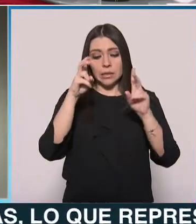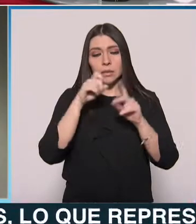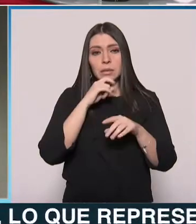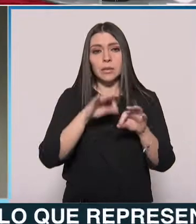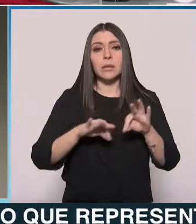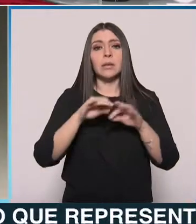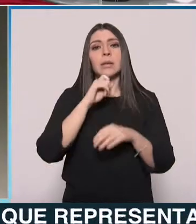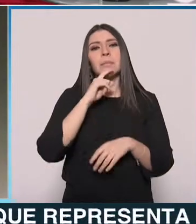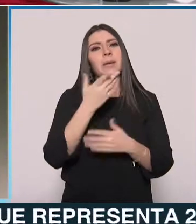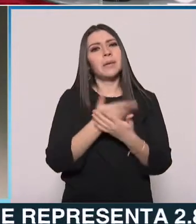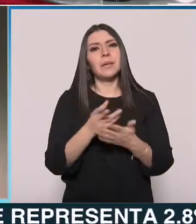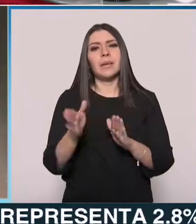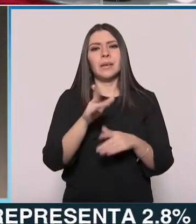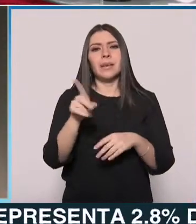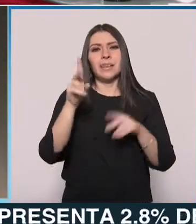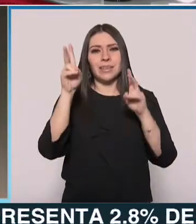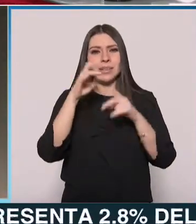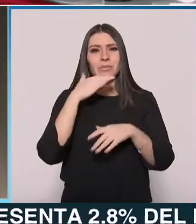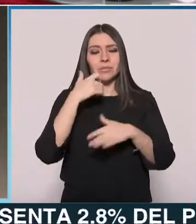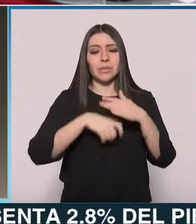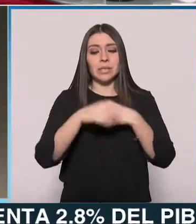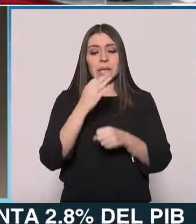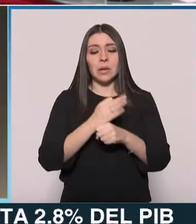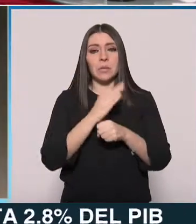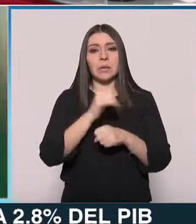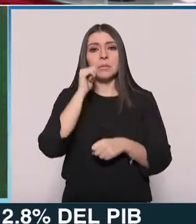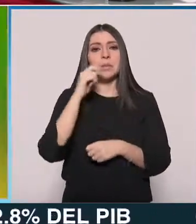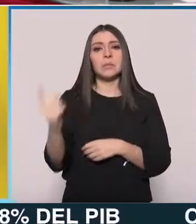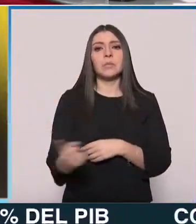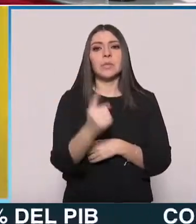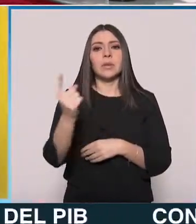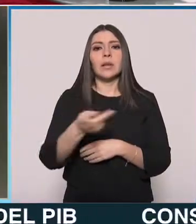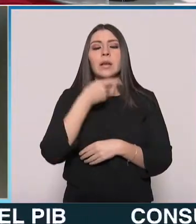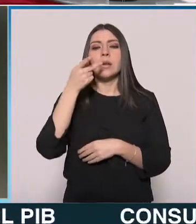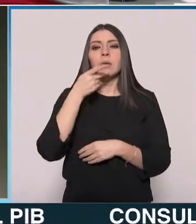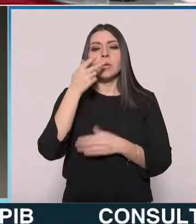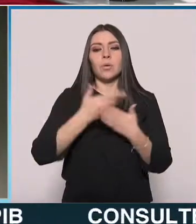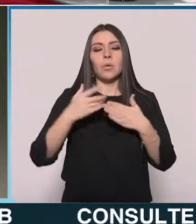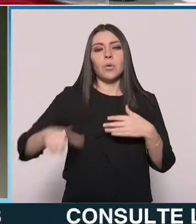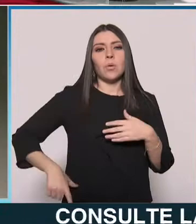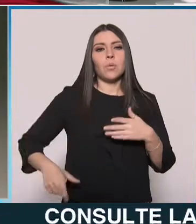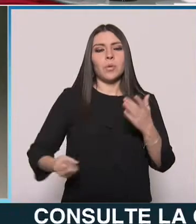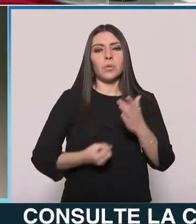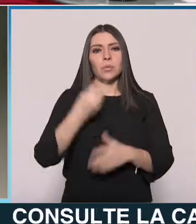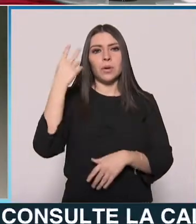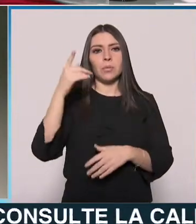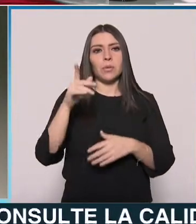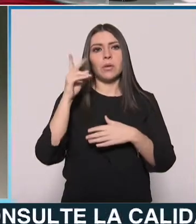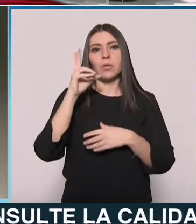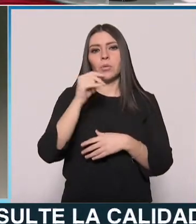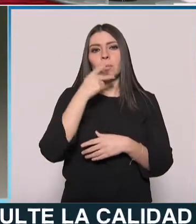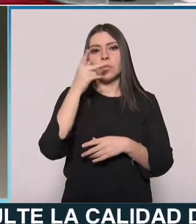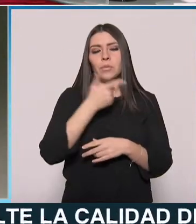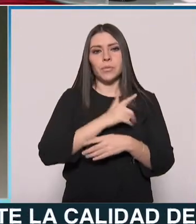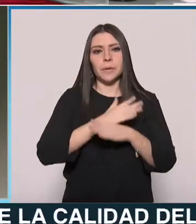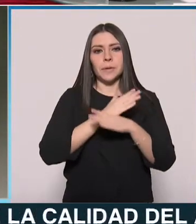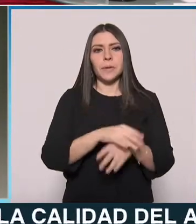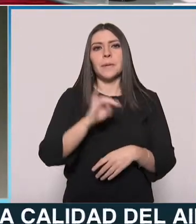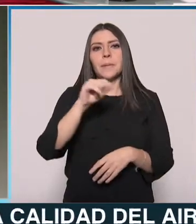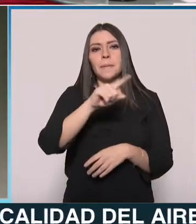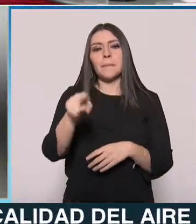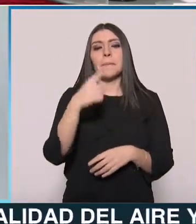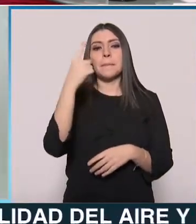de la corrupción ha sido el estandarte de la actual administración federal. Exacto. Creo que hay 2 tipos de víctimas que podemos detectar. Una es las